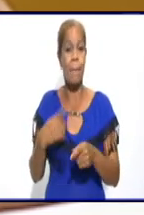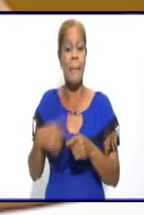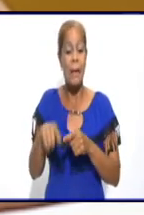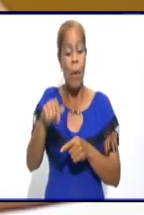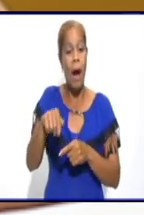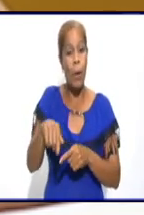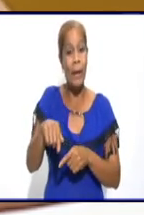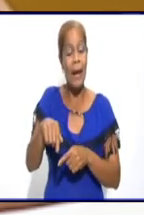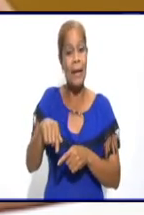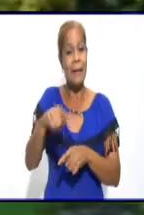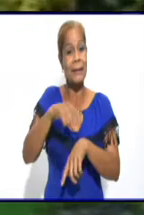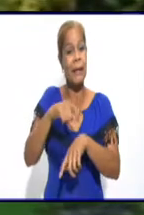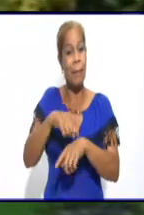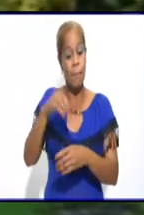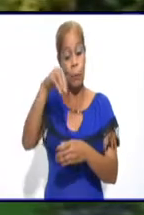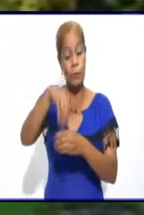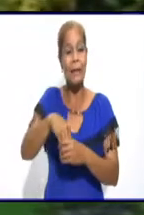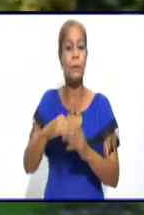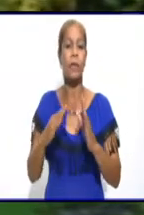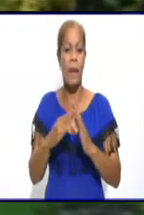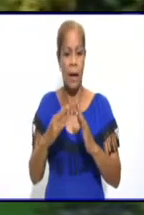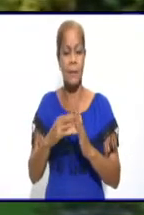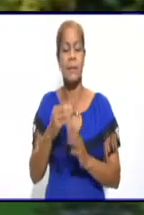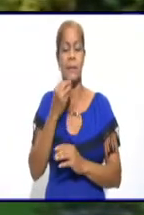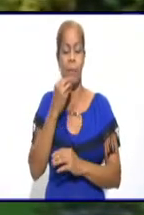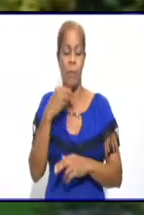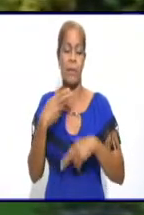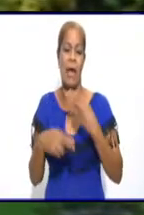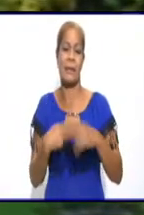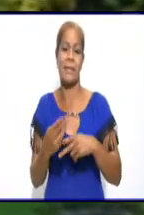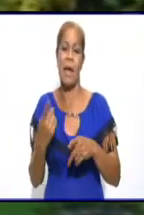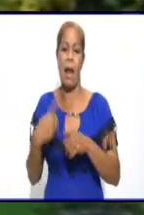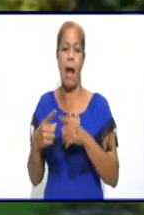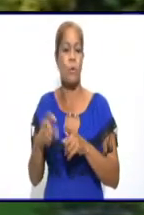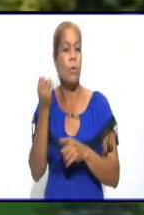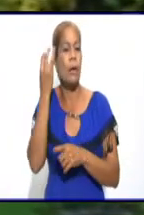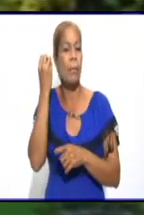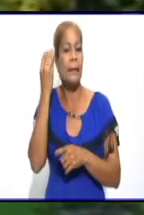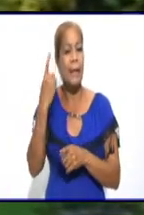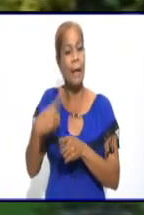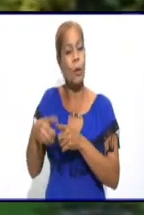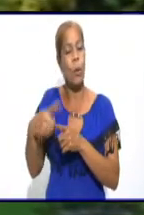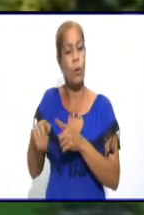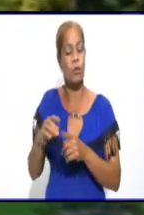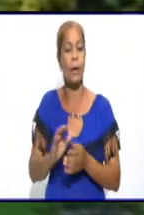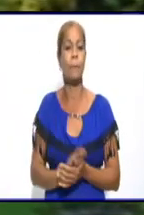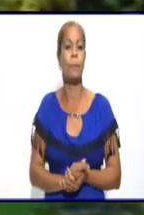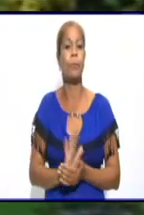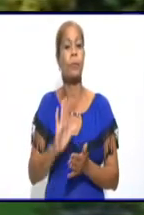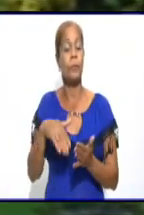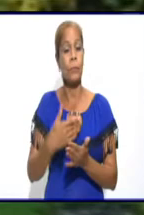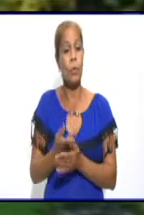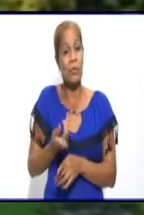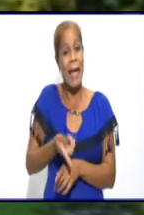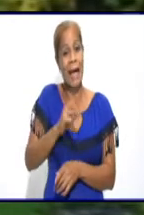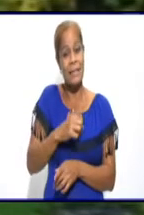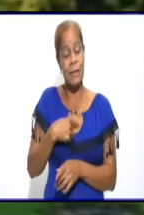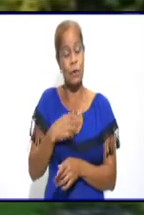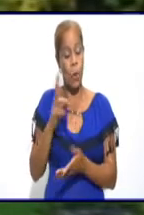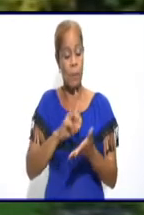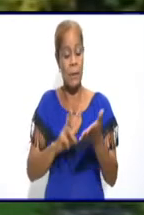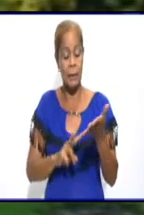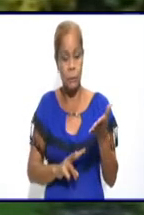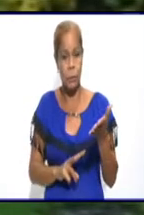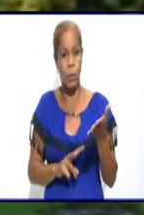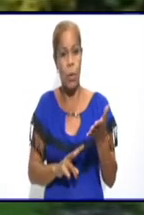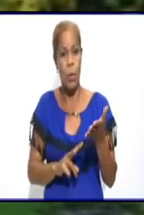doctora estaba leyendo una información de ayer en la capital cubana un grupo de científicos llegaron a las